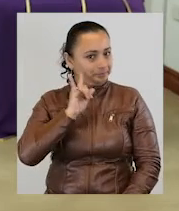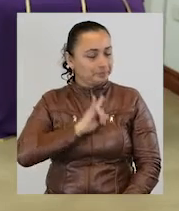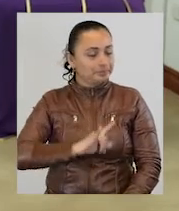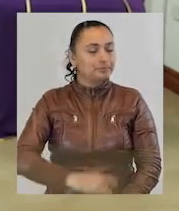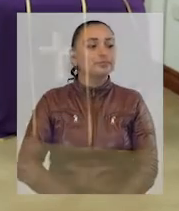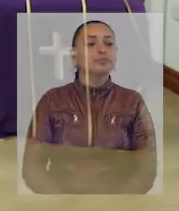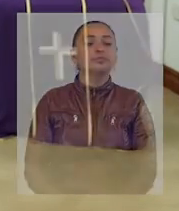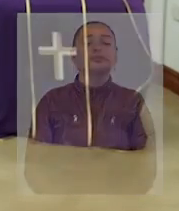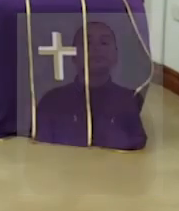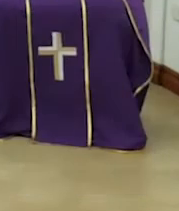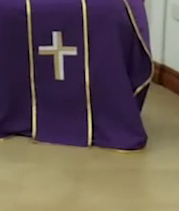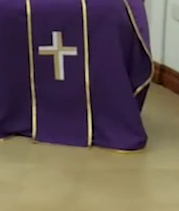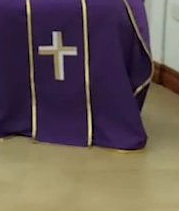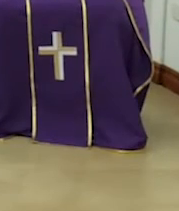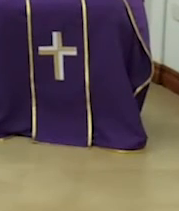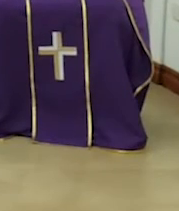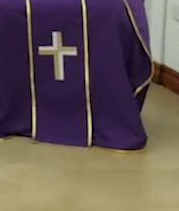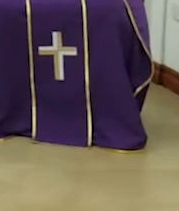Escuchemos.